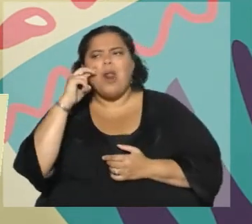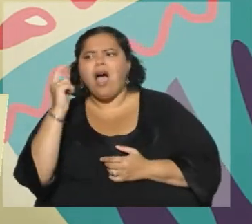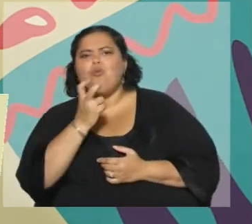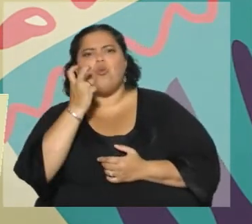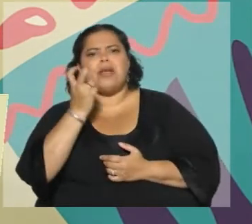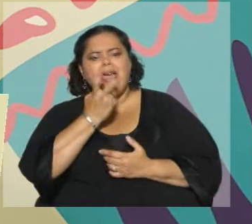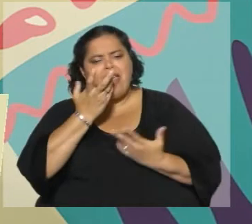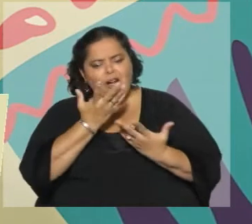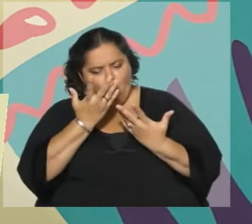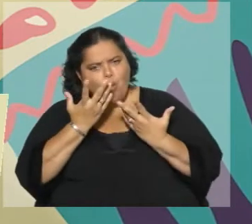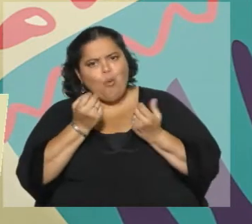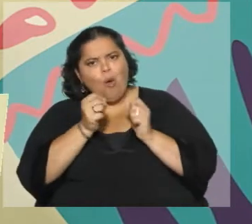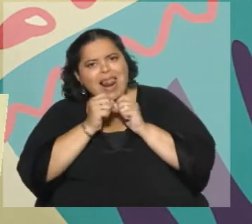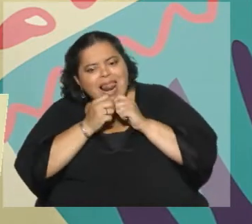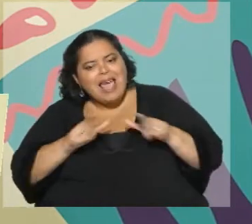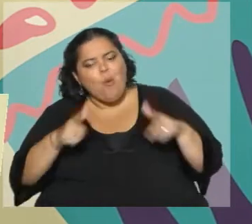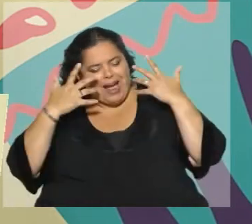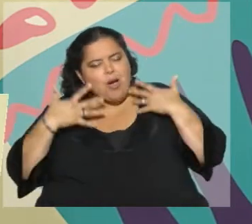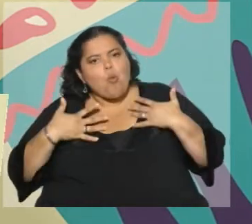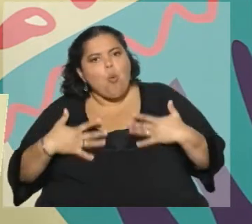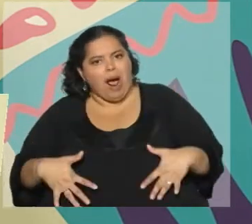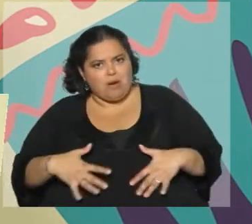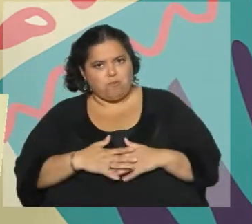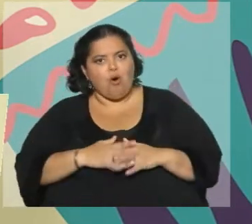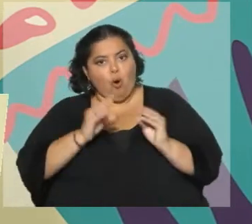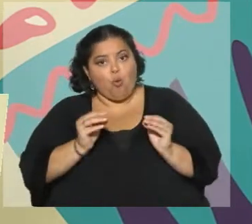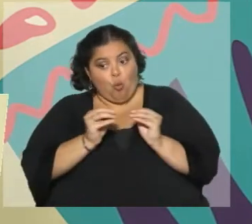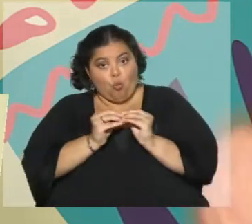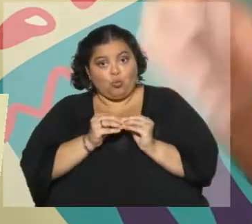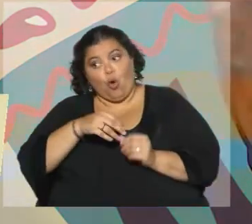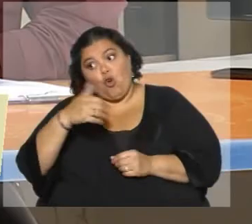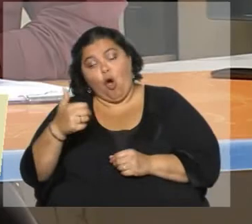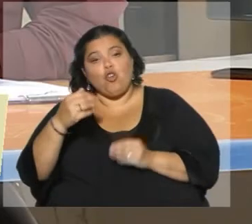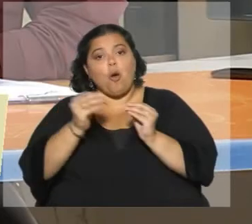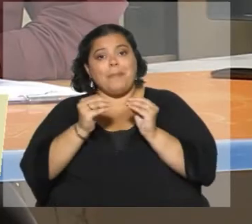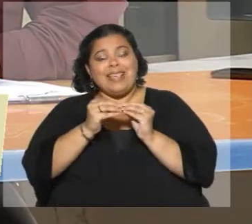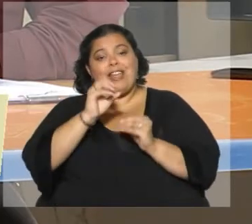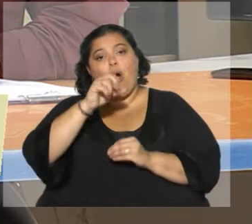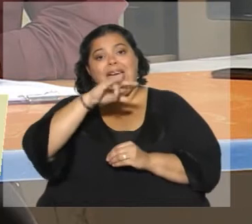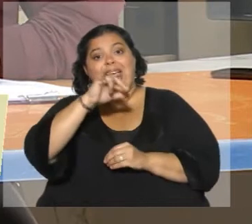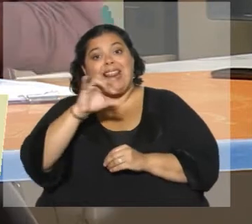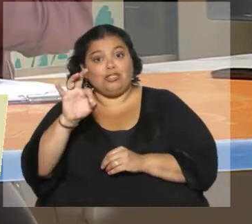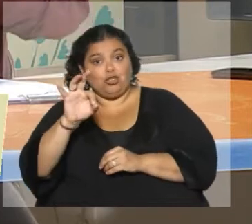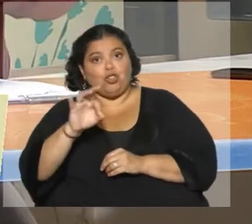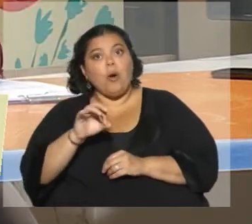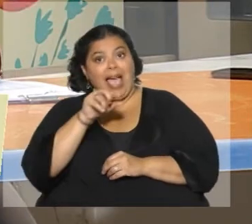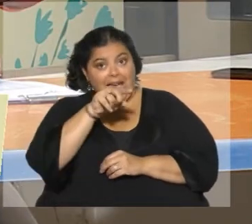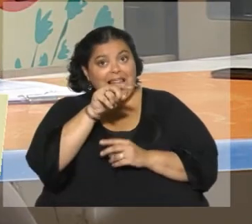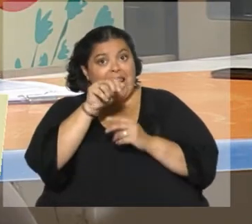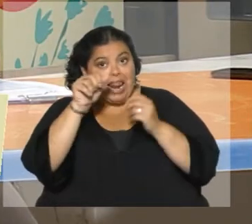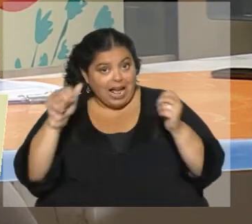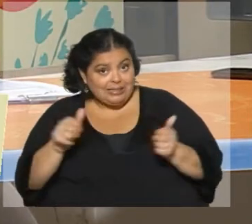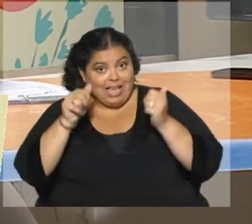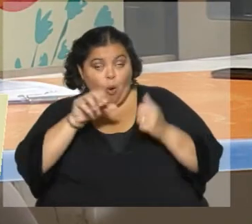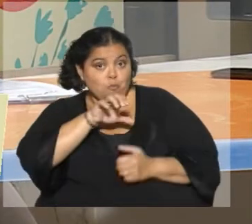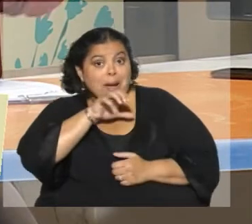realidad como del lenguaje corporal y todo obviamente con eso que fue con quién construimos los galgos por qué para que no la vieran del otro lado el construir un galgo literal o